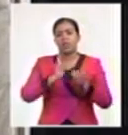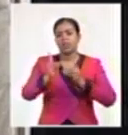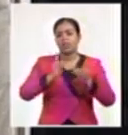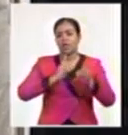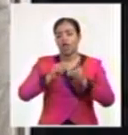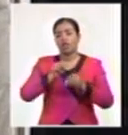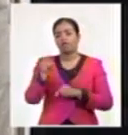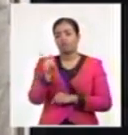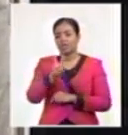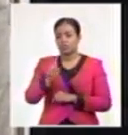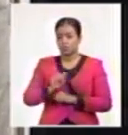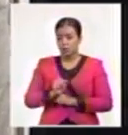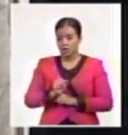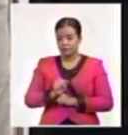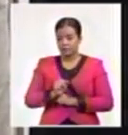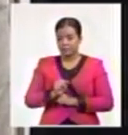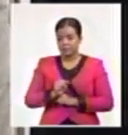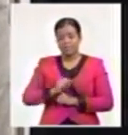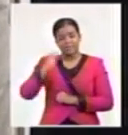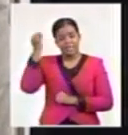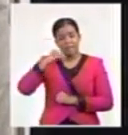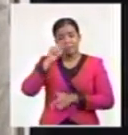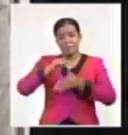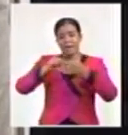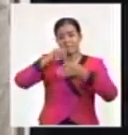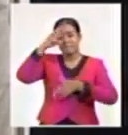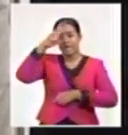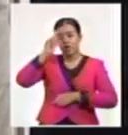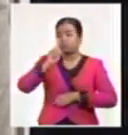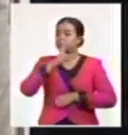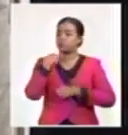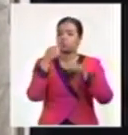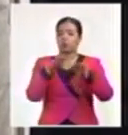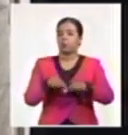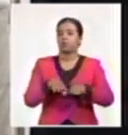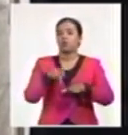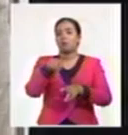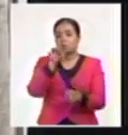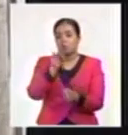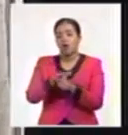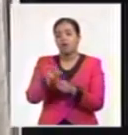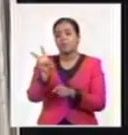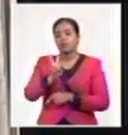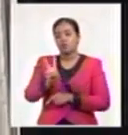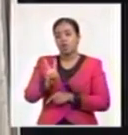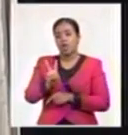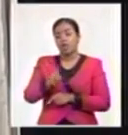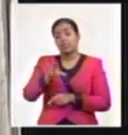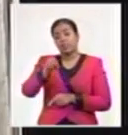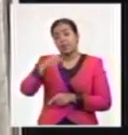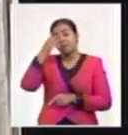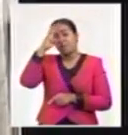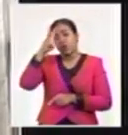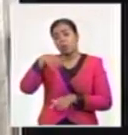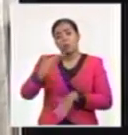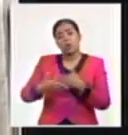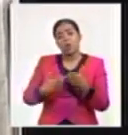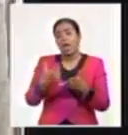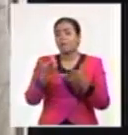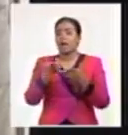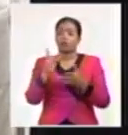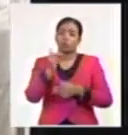no en México como estaba previsto. En México se pudiera estar retomando por razones logísticas, es la explicación que han dado, más adelante.